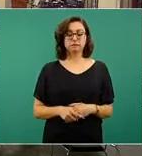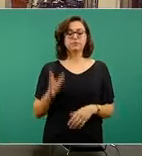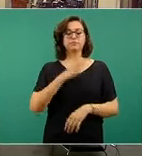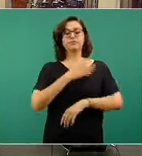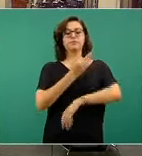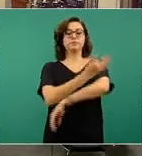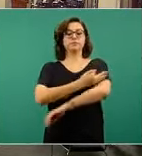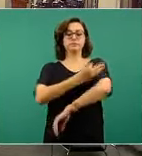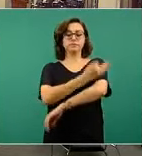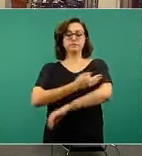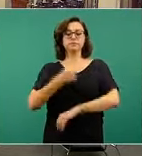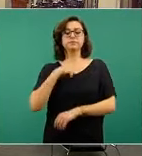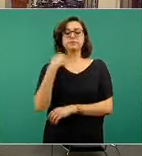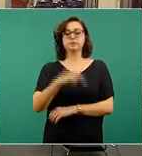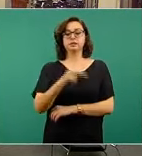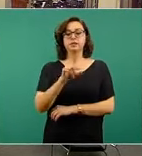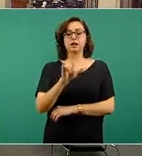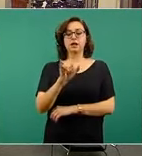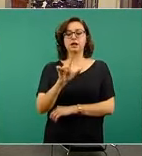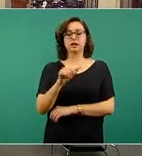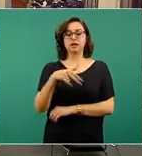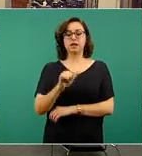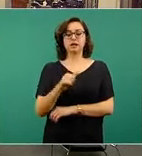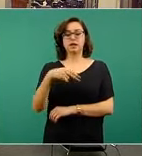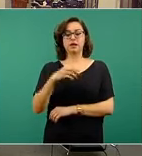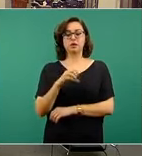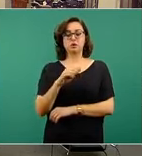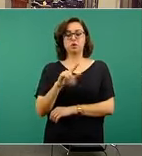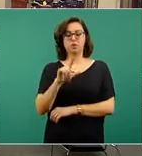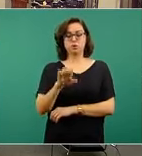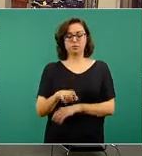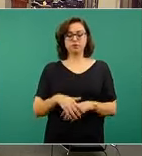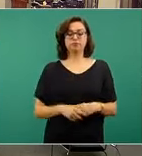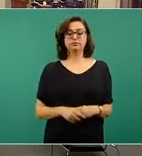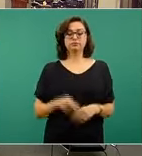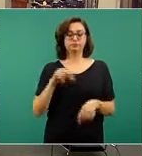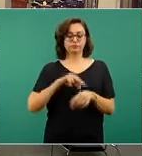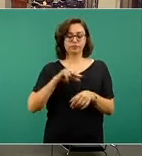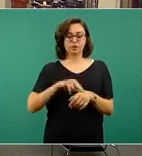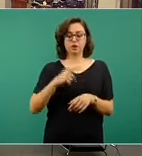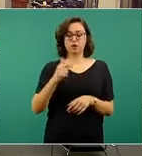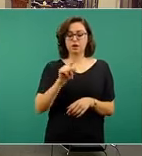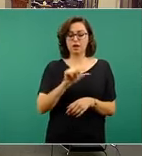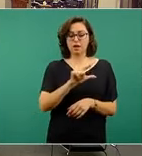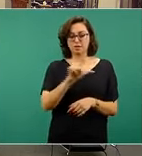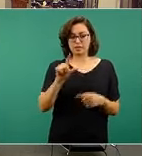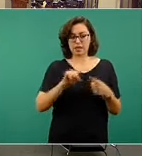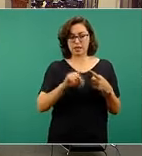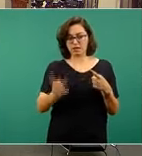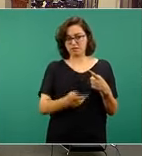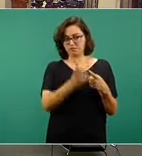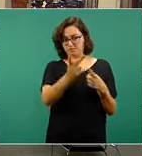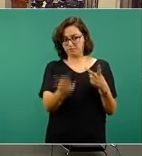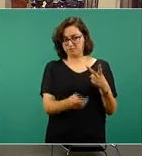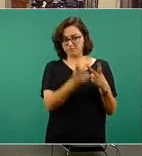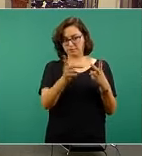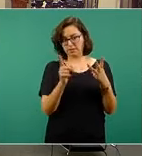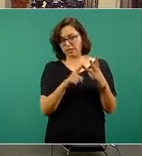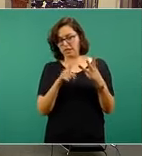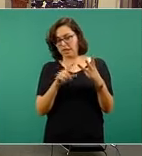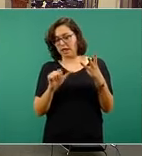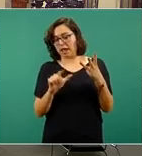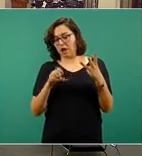tardes. Liliana Noble de Pulso Saludable. Doctor Gatell, le tengo dos preguntas y una, si me permite, primero al doctor Alomía.